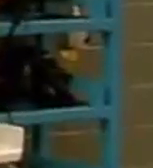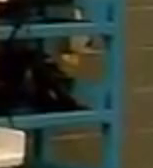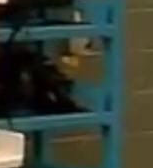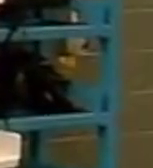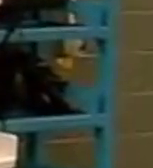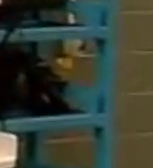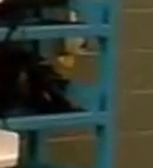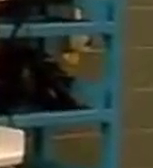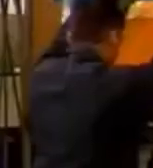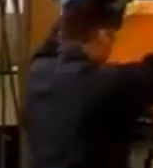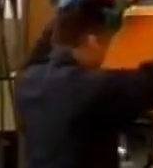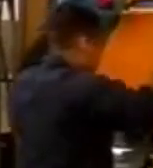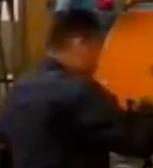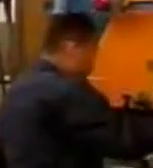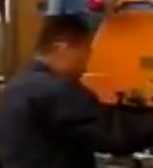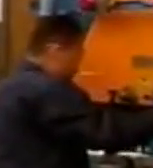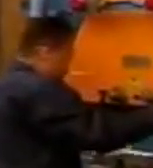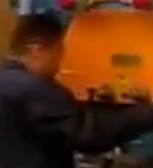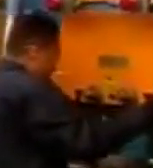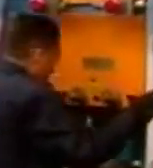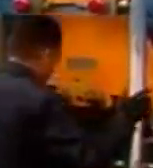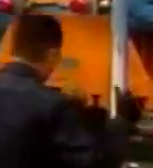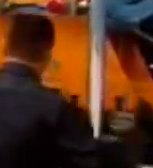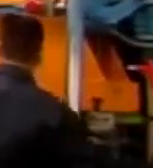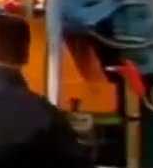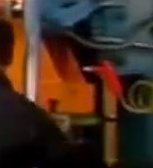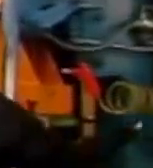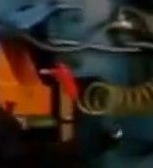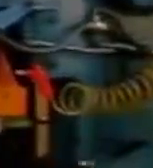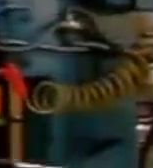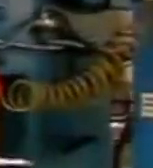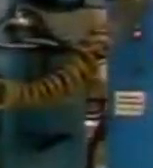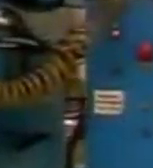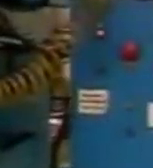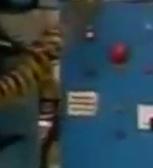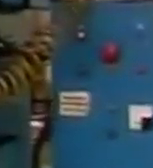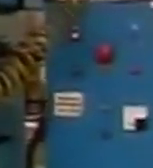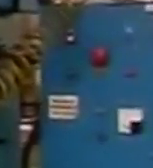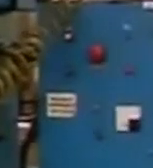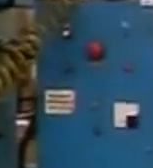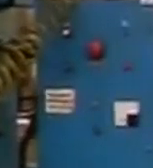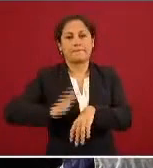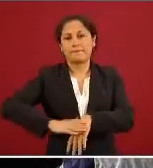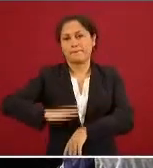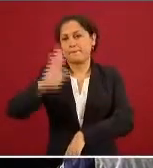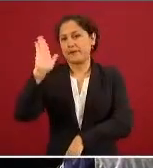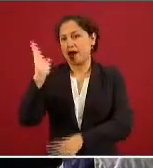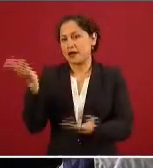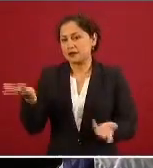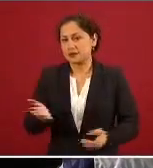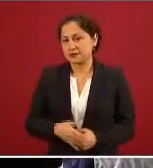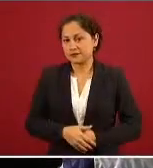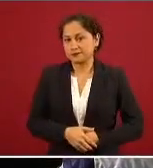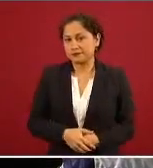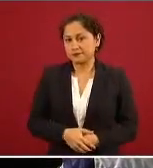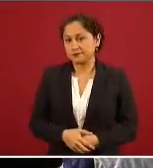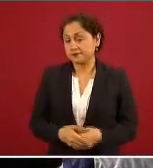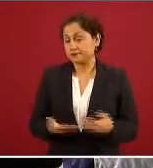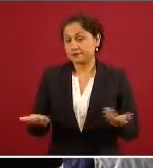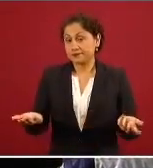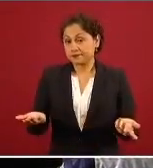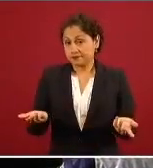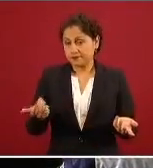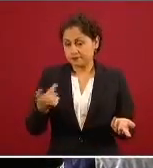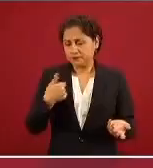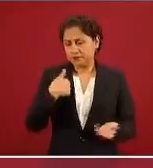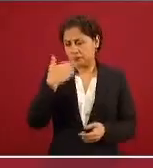podría otorgar cerca de 3 millones de créditos en lugar del millón que se tenía planeado para empresas familiares. Yo entiendo que él,